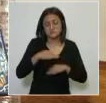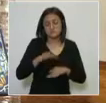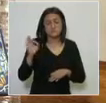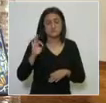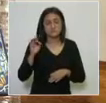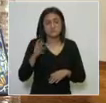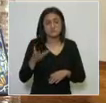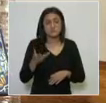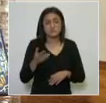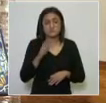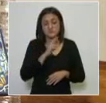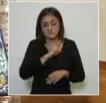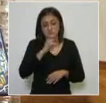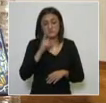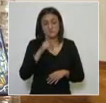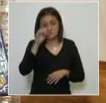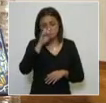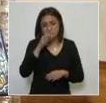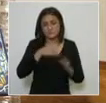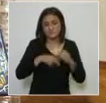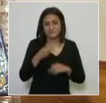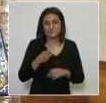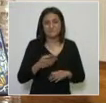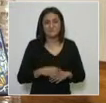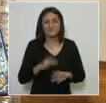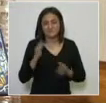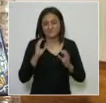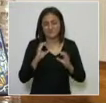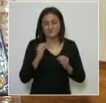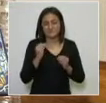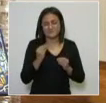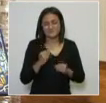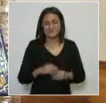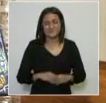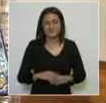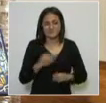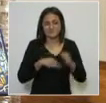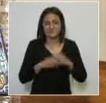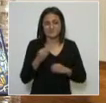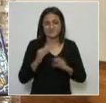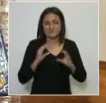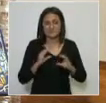tiene la mejor opinión de todo. Cuidado, cuídense mucho. Todos cuídense mucho.